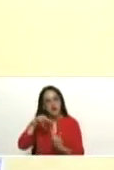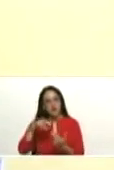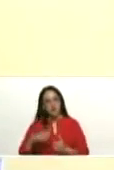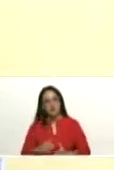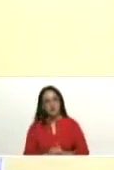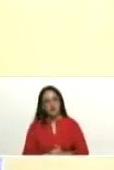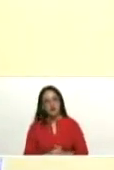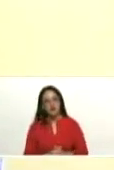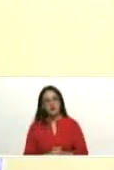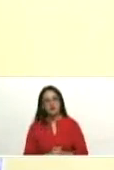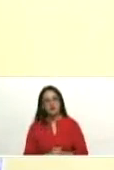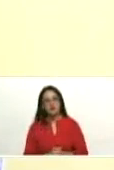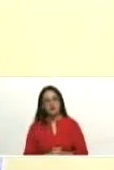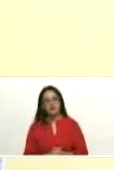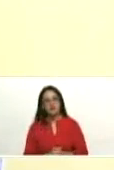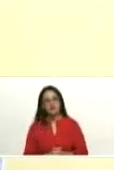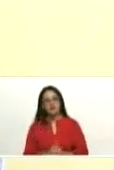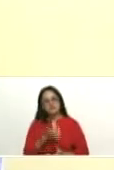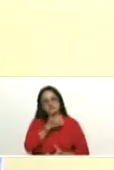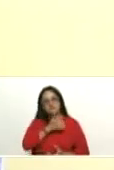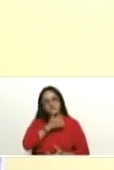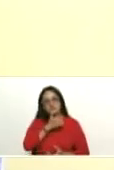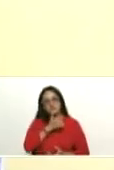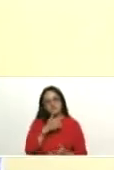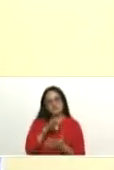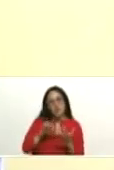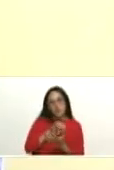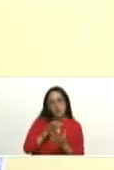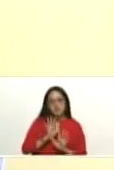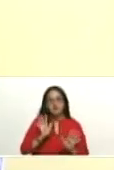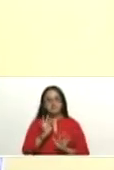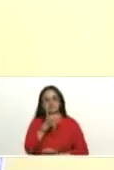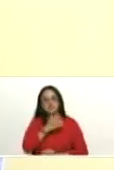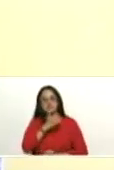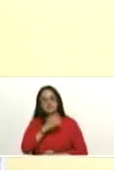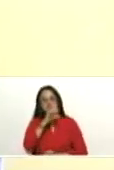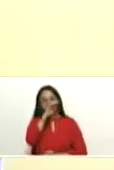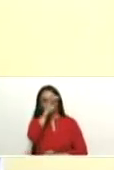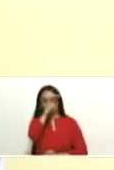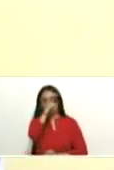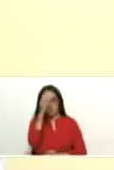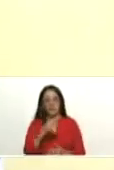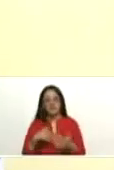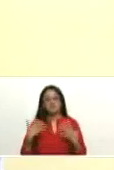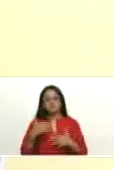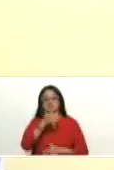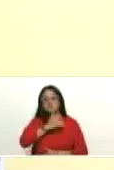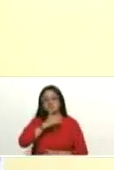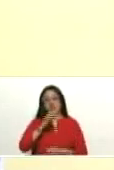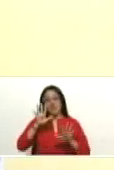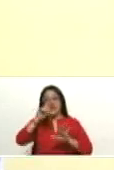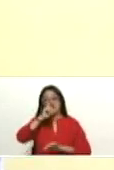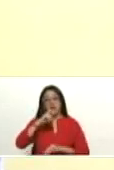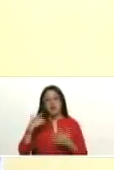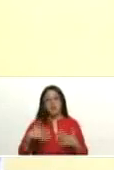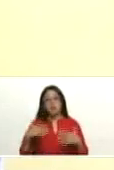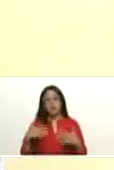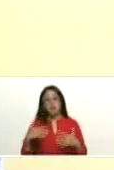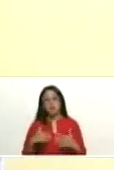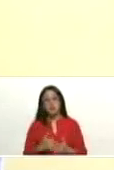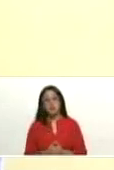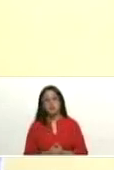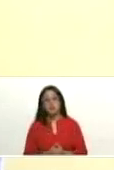revolucionaria, enfrentando obstáculos, dificultades. ¿Cuánto no hemos enfrentado en 10 años?